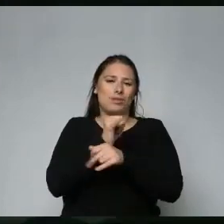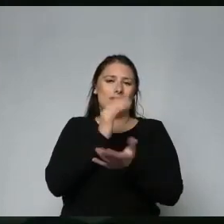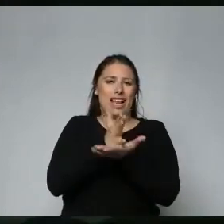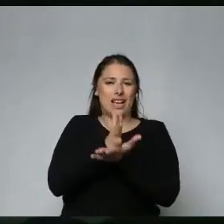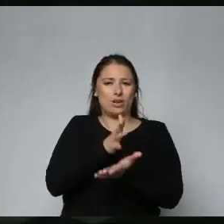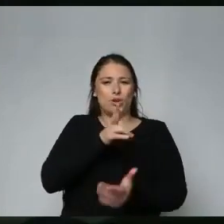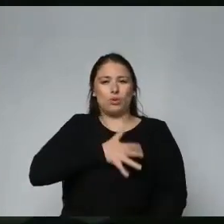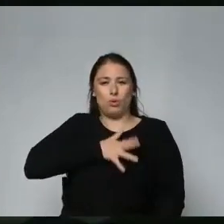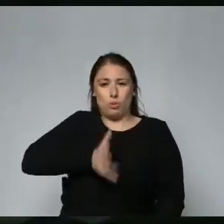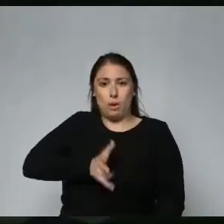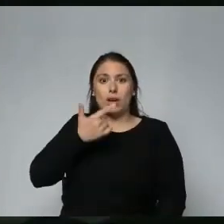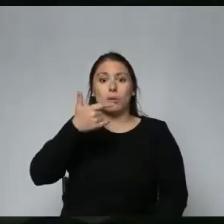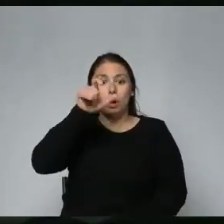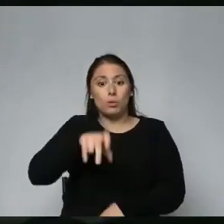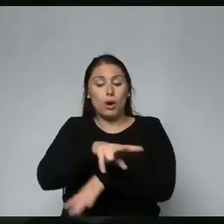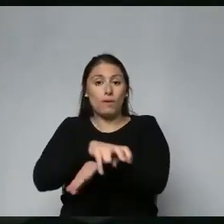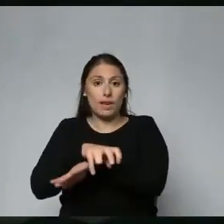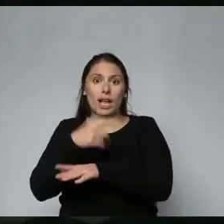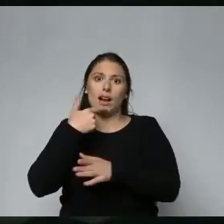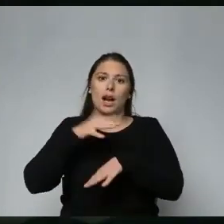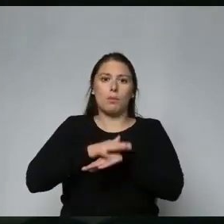fuiste la responsable de muchas de las causas